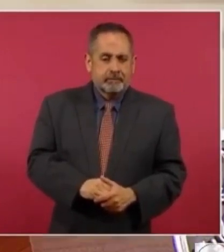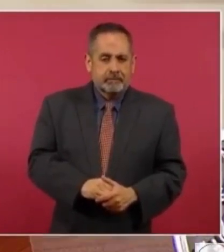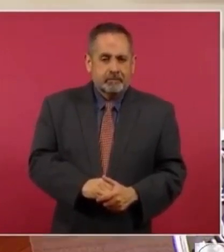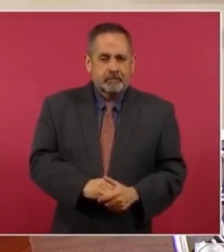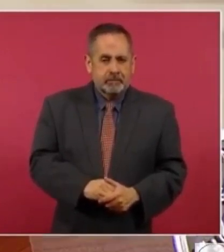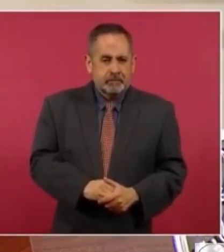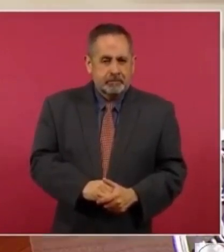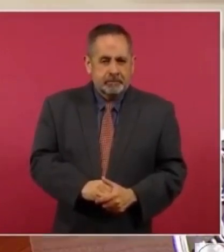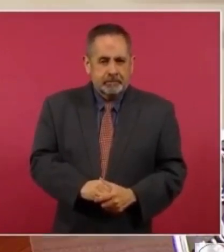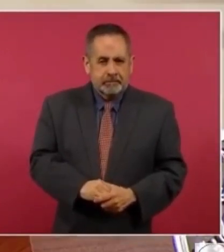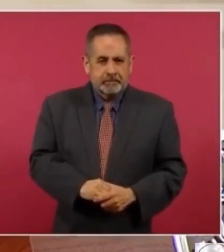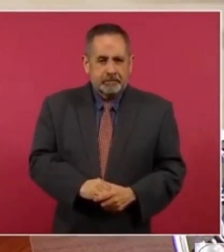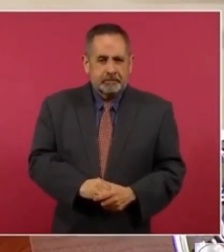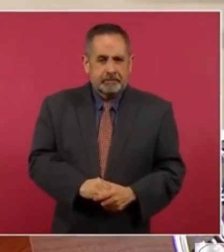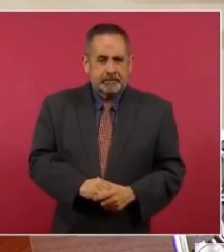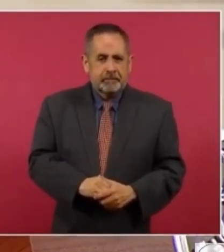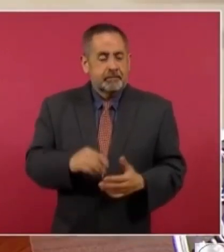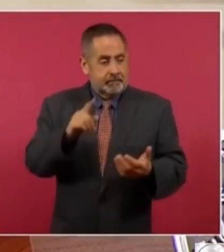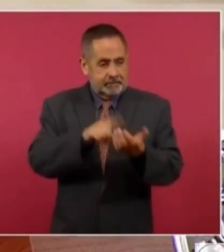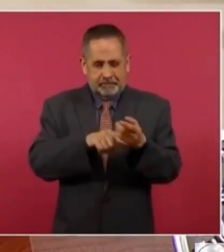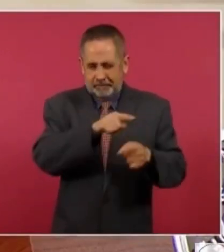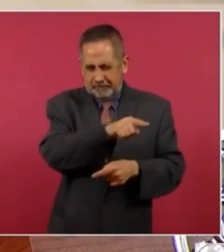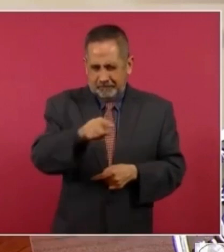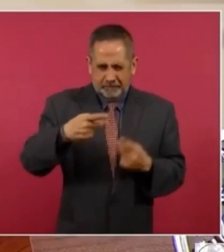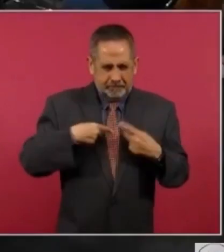de los funcionarios estos,